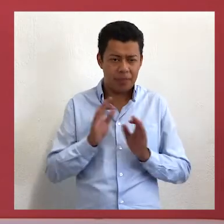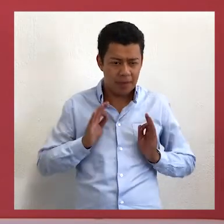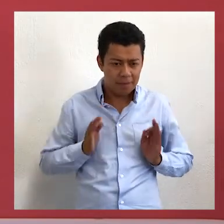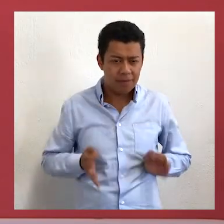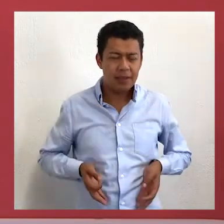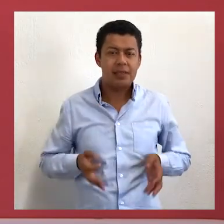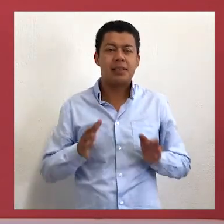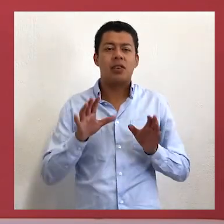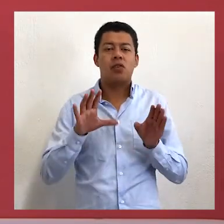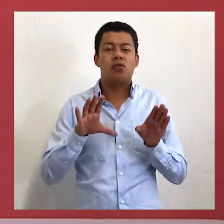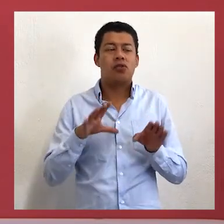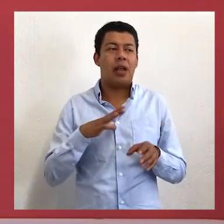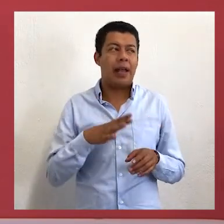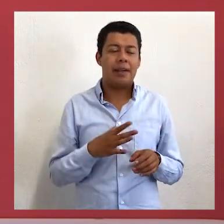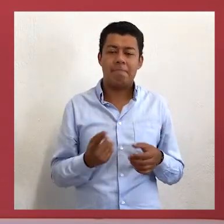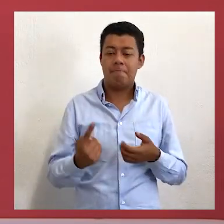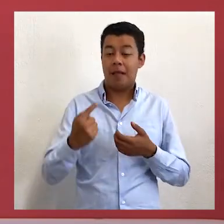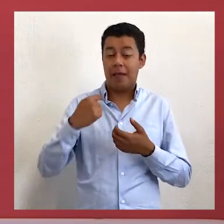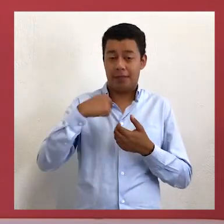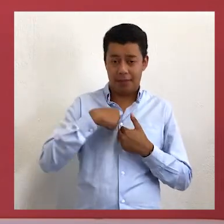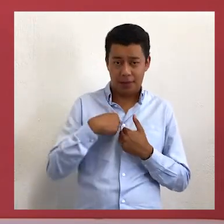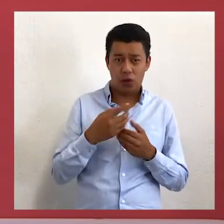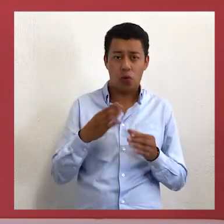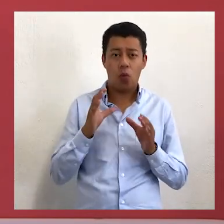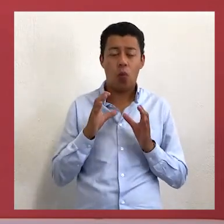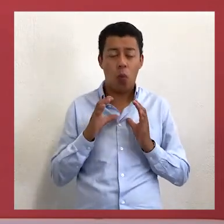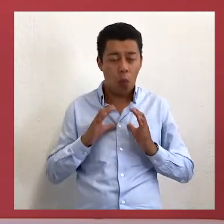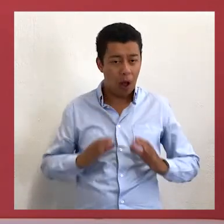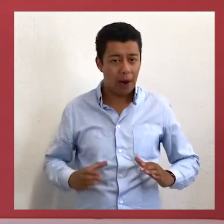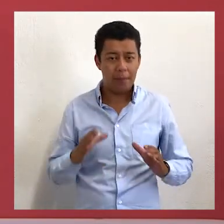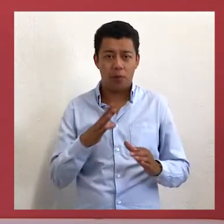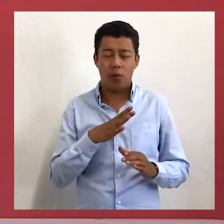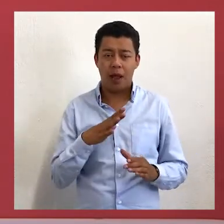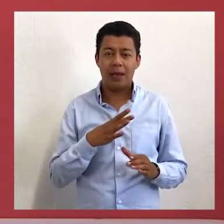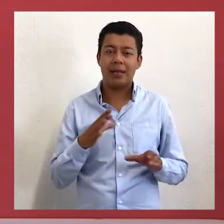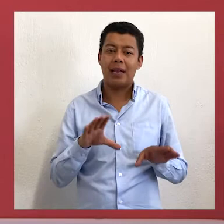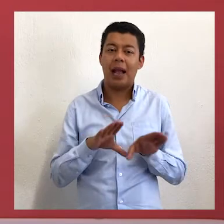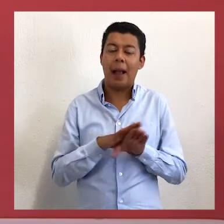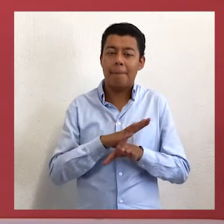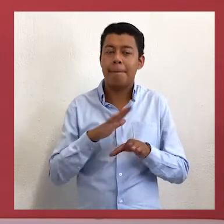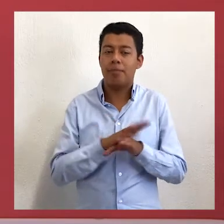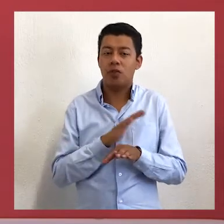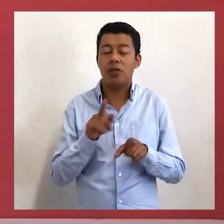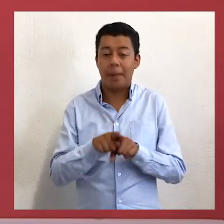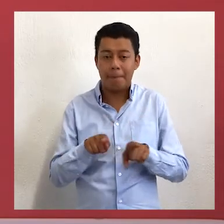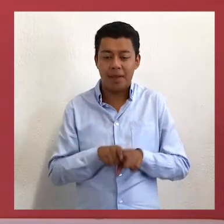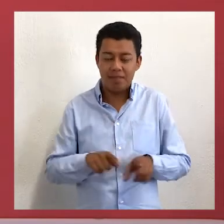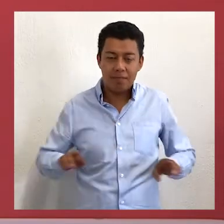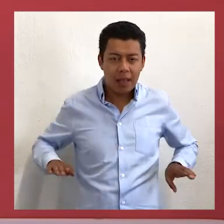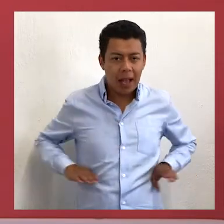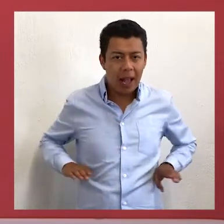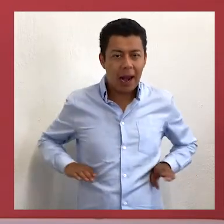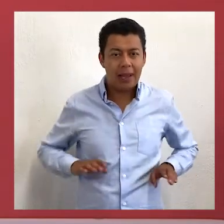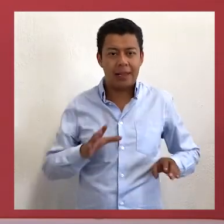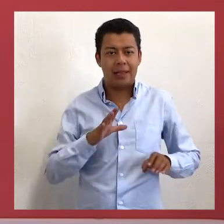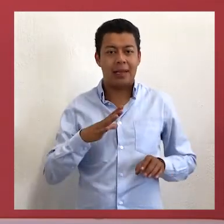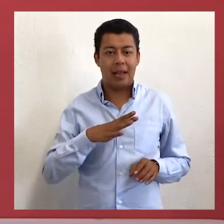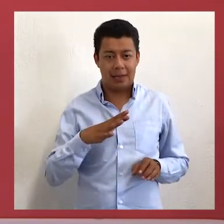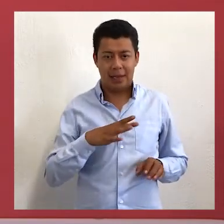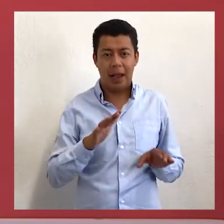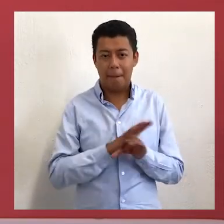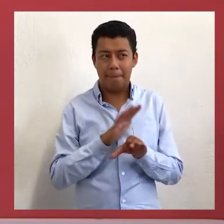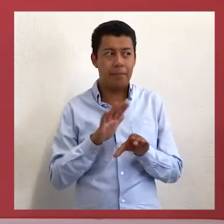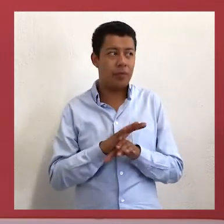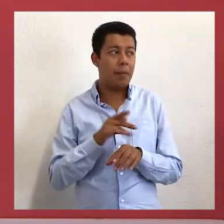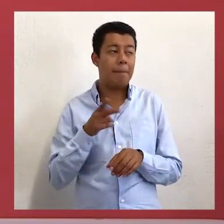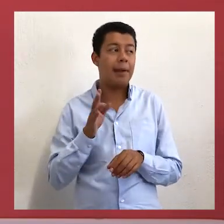cambios hormonales, hay cambios físicos, hay cambios de carácter, pero ¿qué hay de esa parte afectiva? Yo como